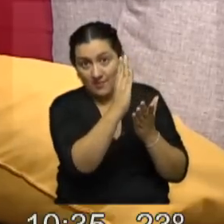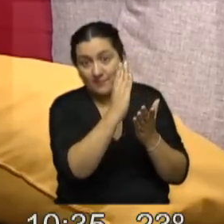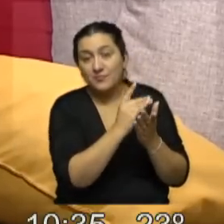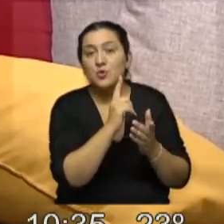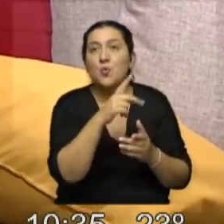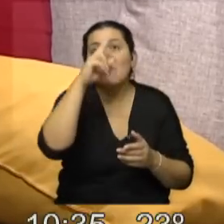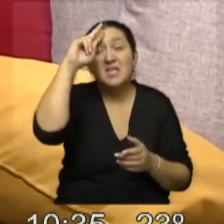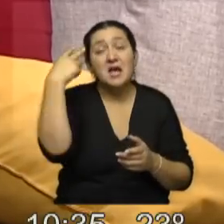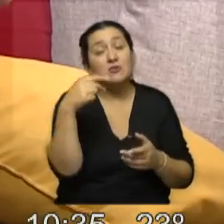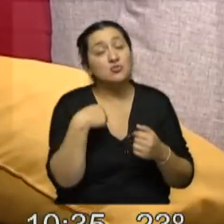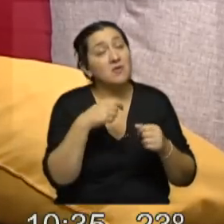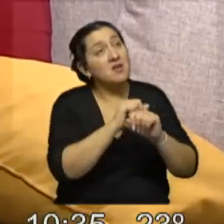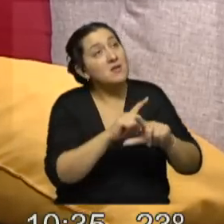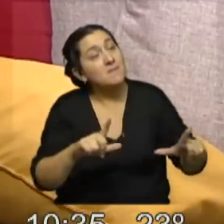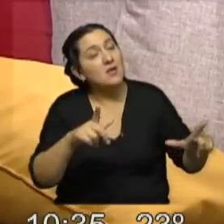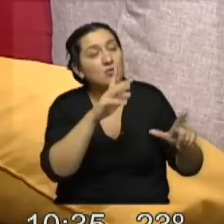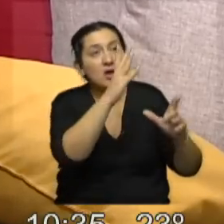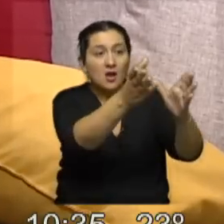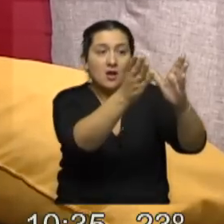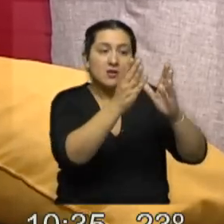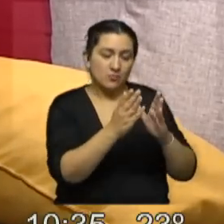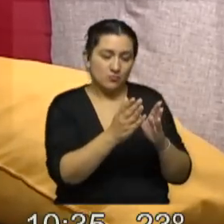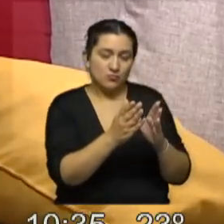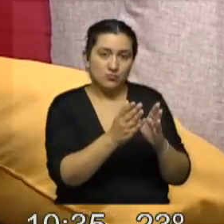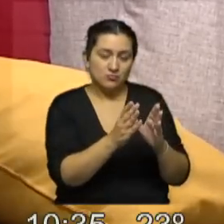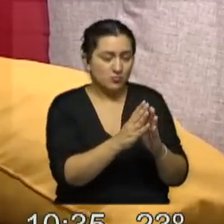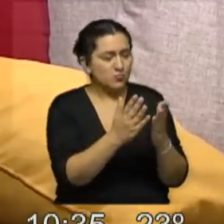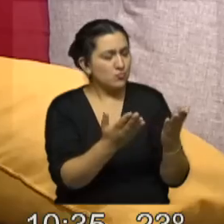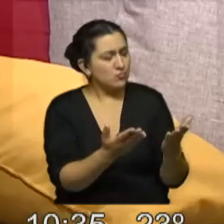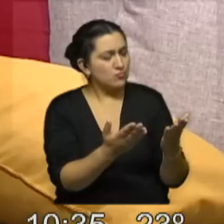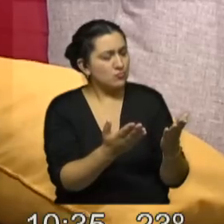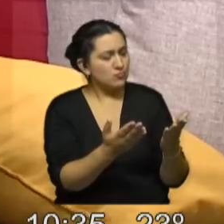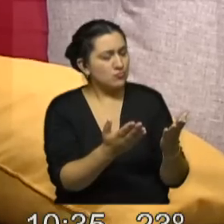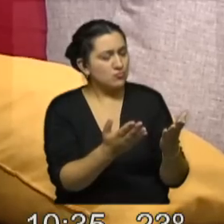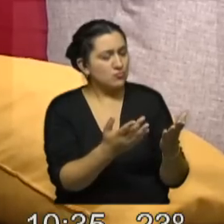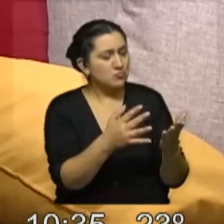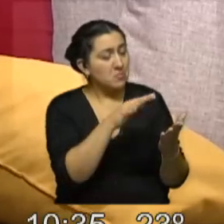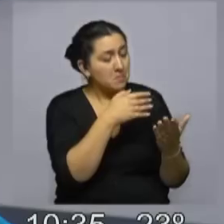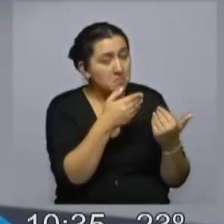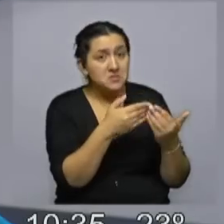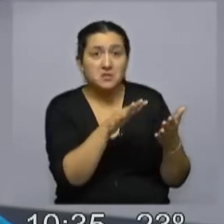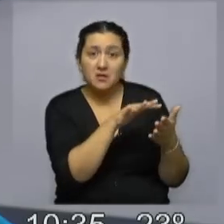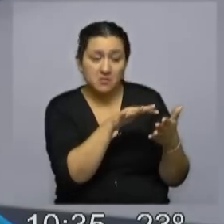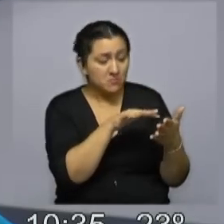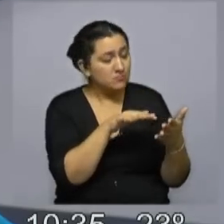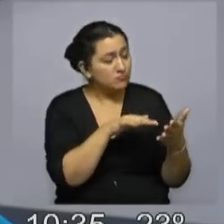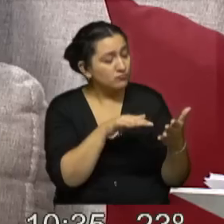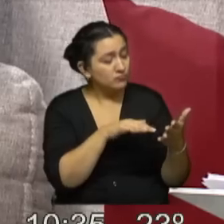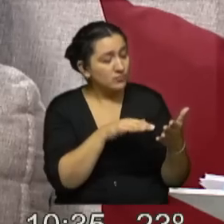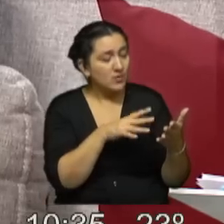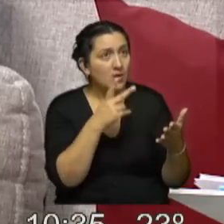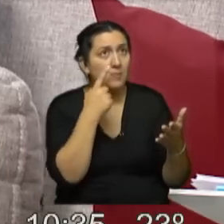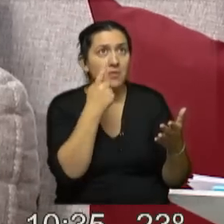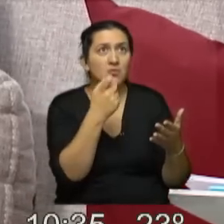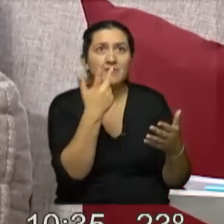la biblioteca Un verano este agarré un tomo y lo abrí y me enganché entonces mire que habían tres